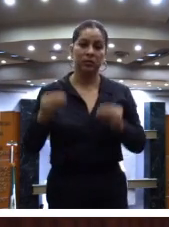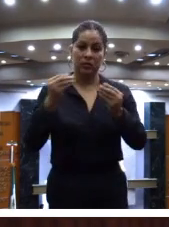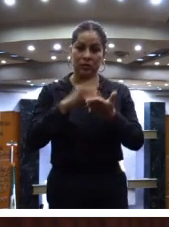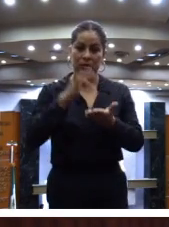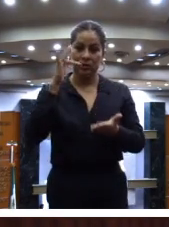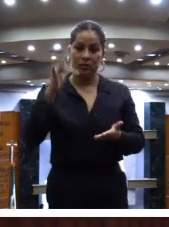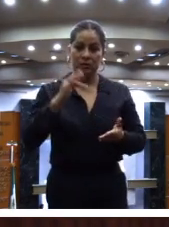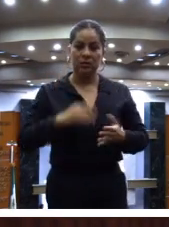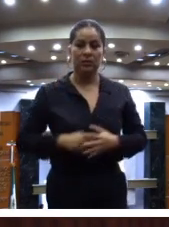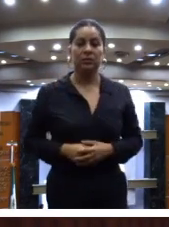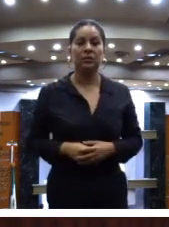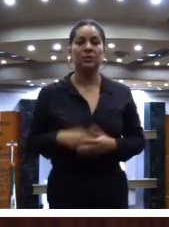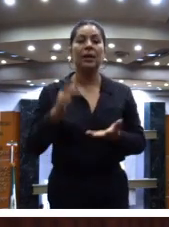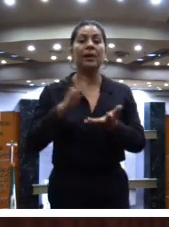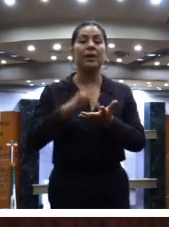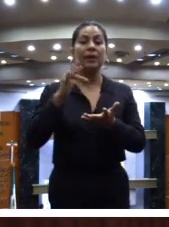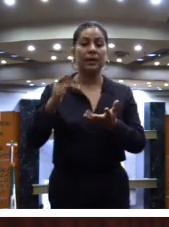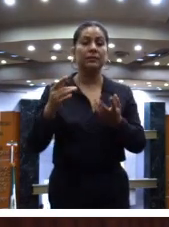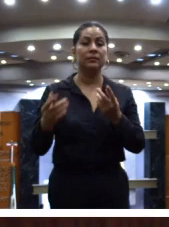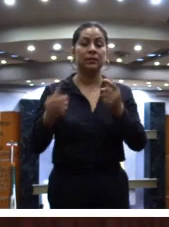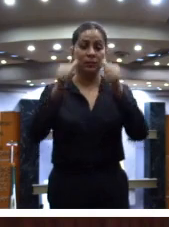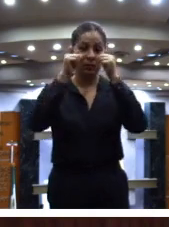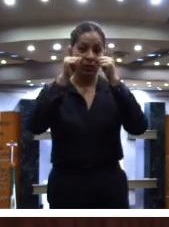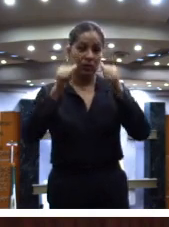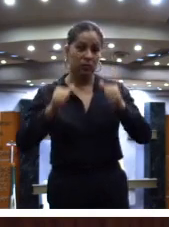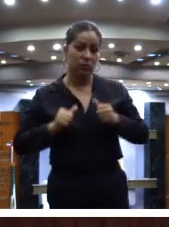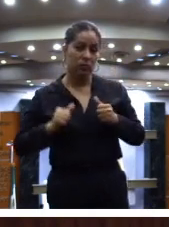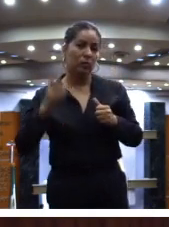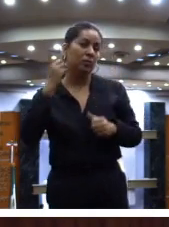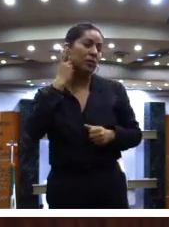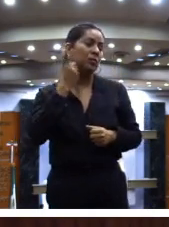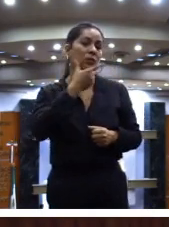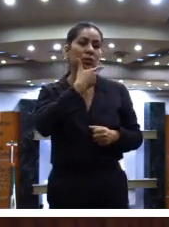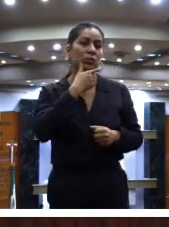muchísimas gracias y gracias por escucharme diputadas Diputados